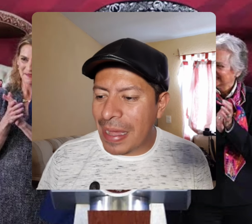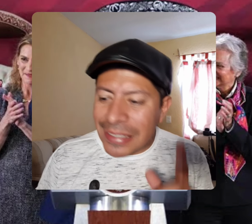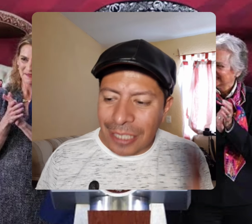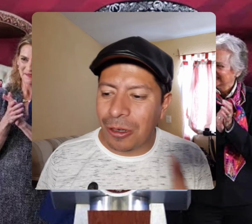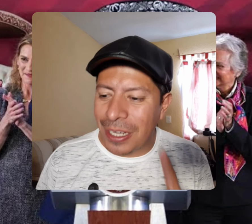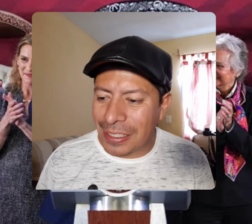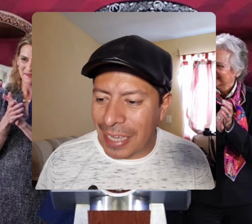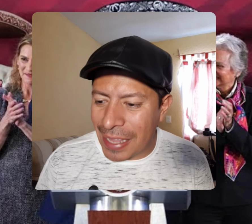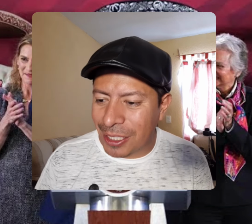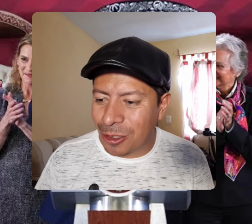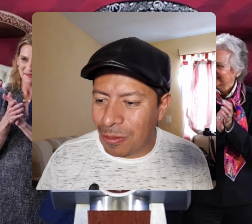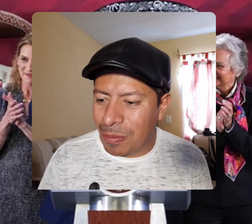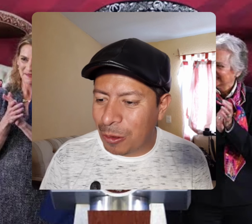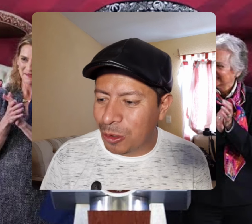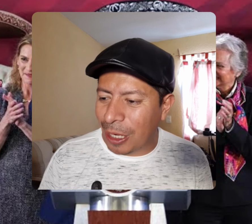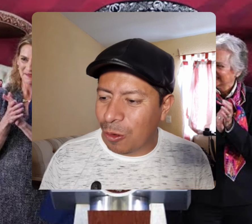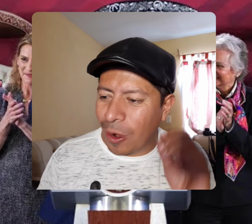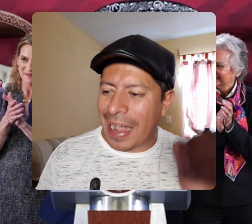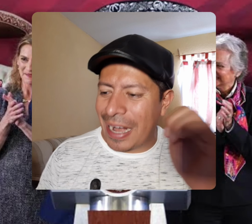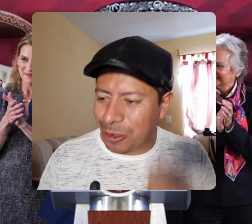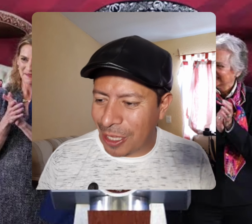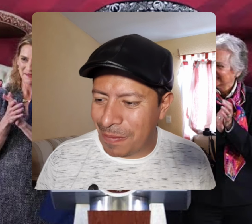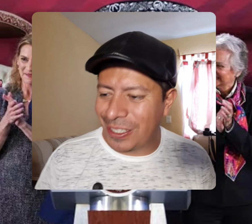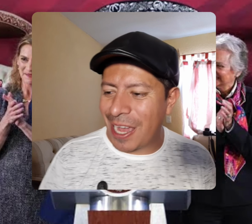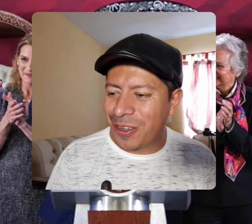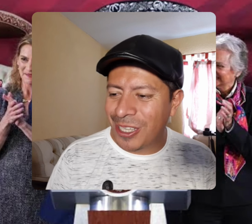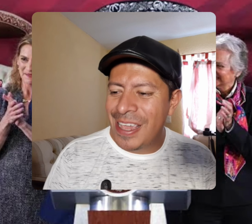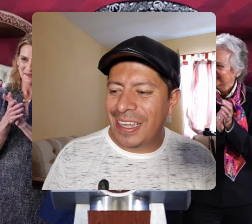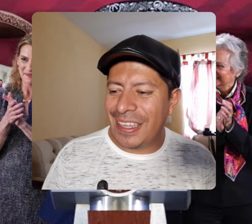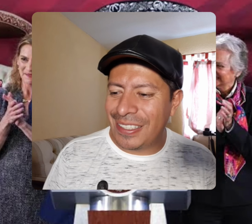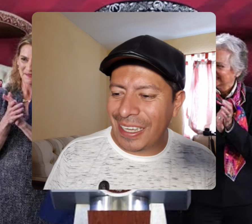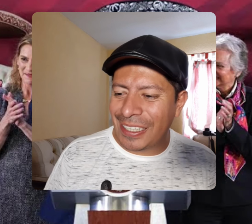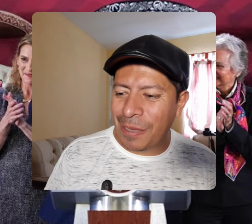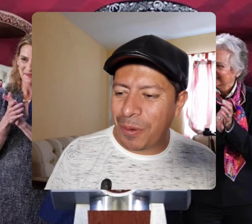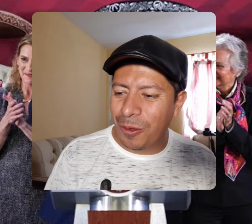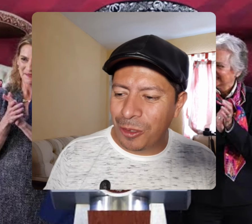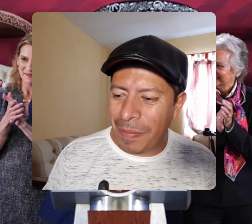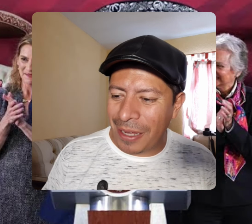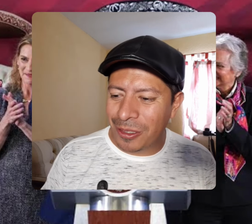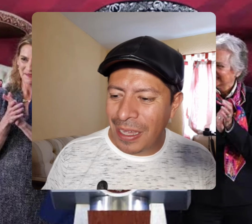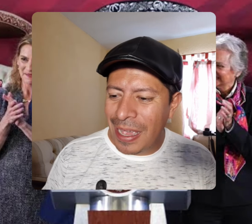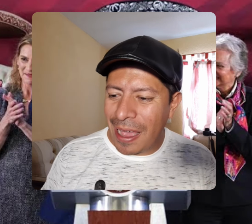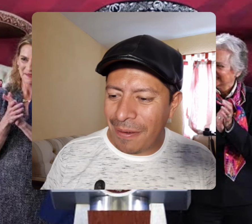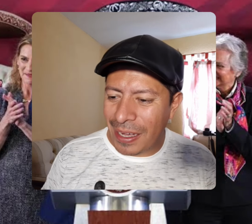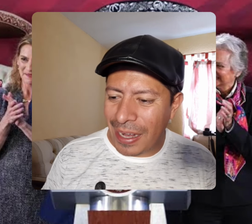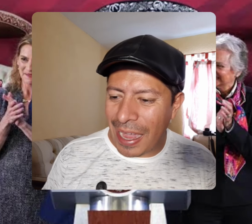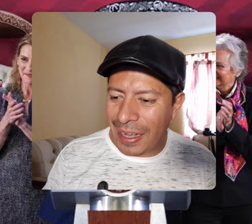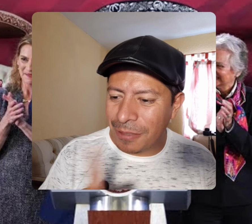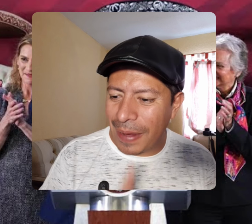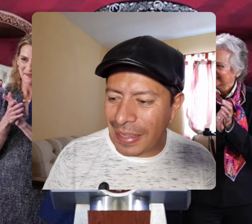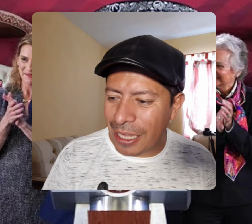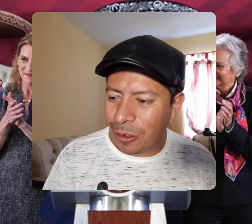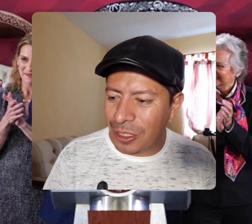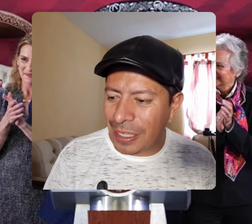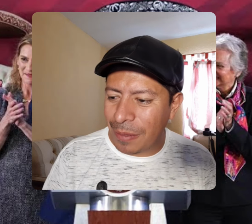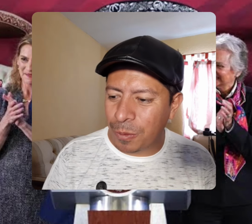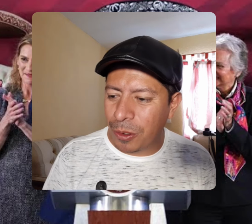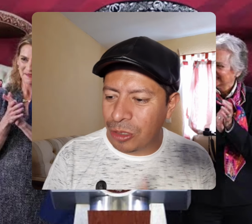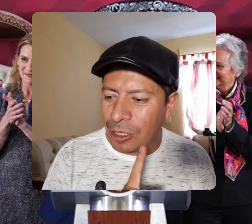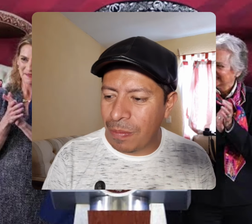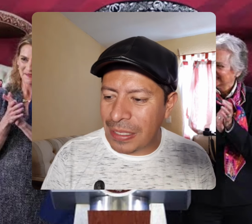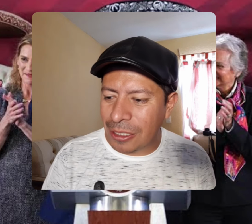produciendo más gasolinas que antes. Cómo me gusta cucar a los adversarios que dicen que se produce menos. A ver, ahí les va el dato.